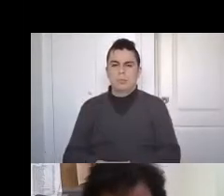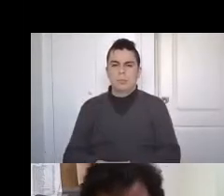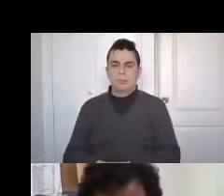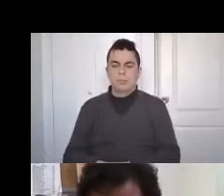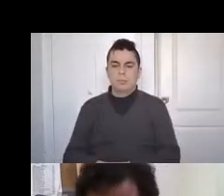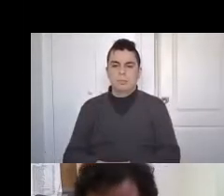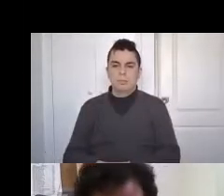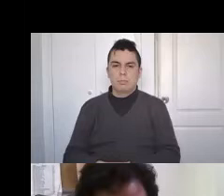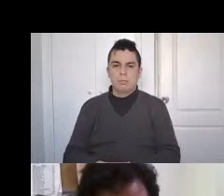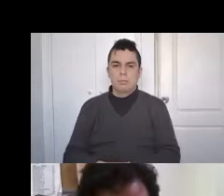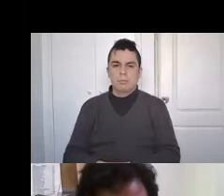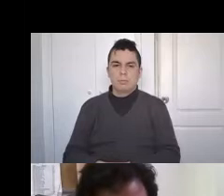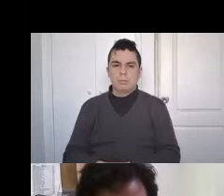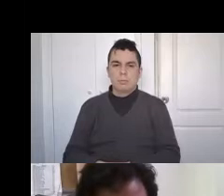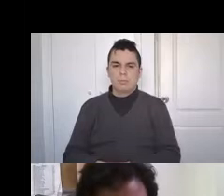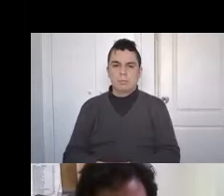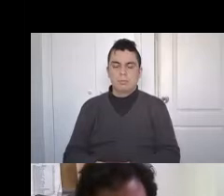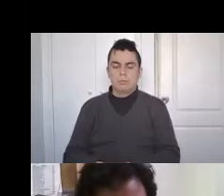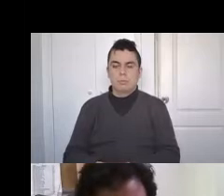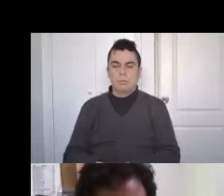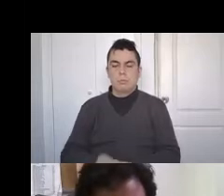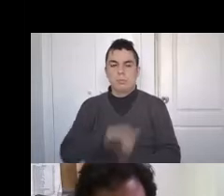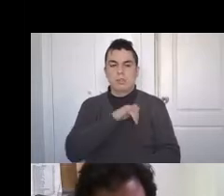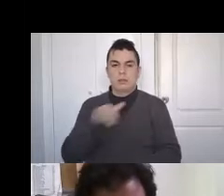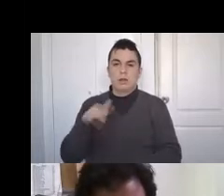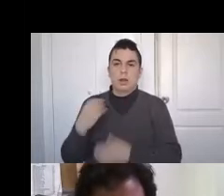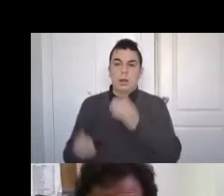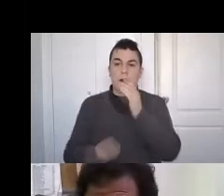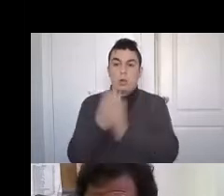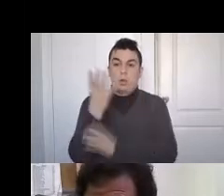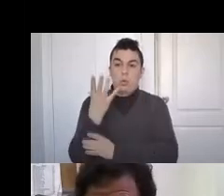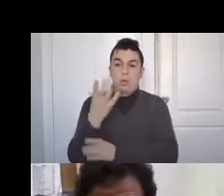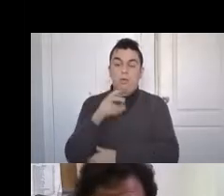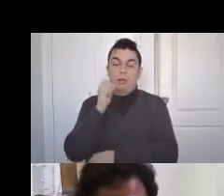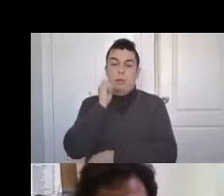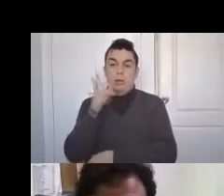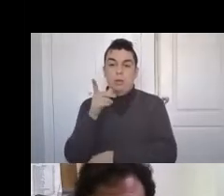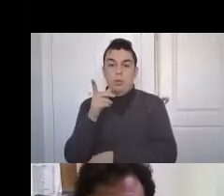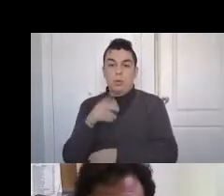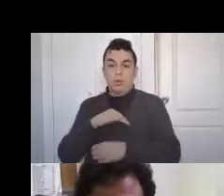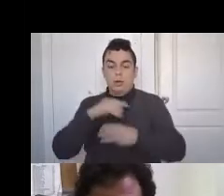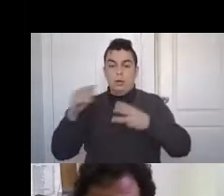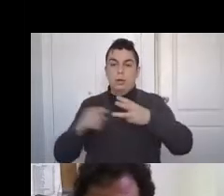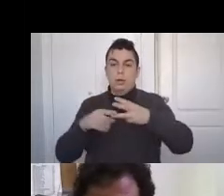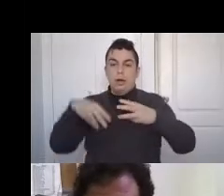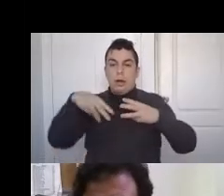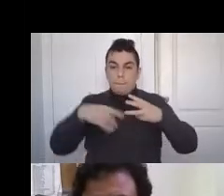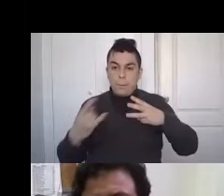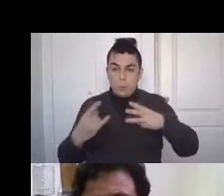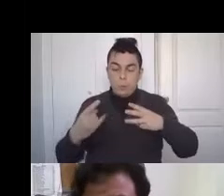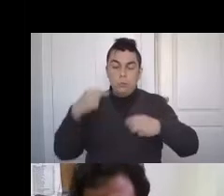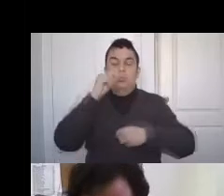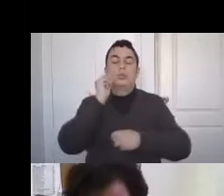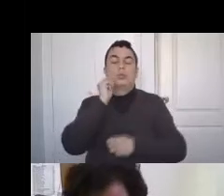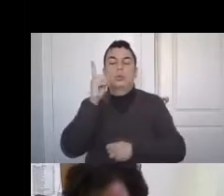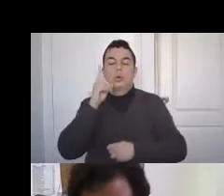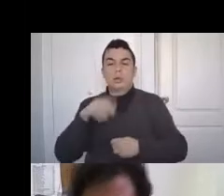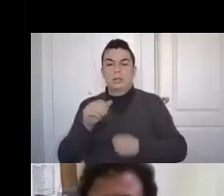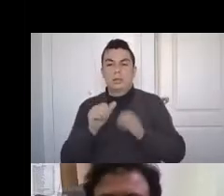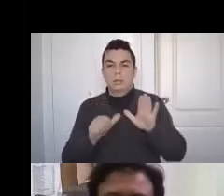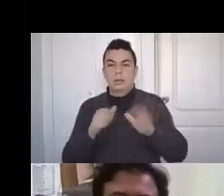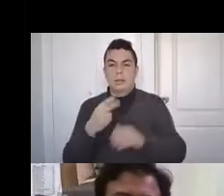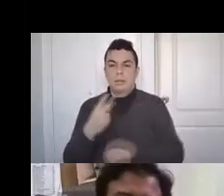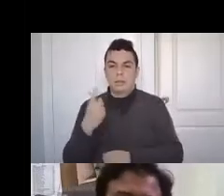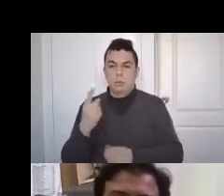Hace semanas, una nueva variante de interés que se agrega, que es la variante Mu, ¿cierto? Esta 621, que se genera en